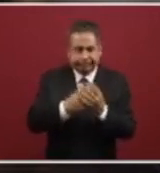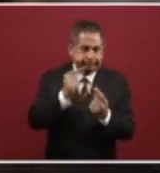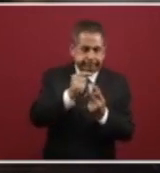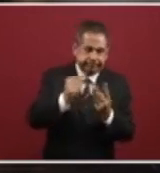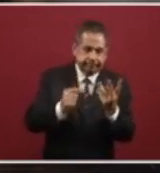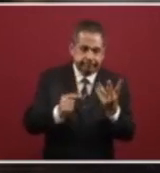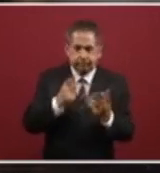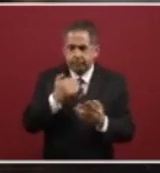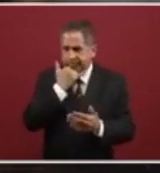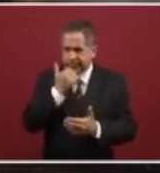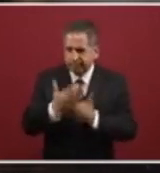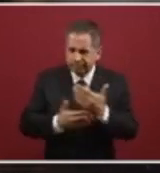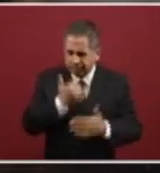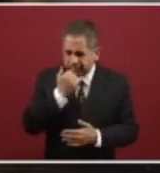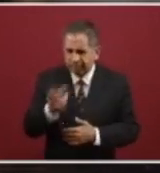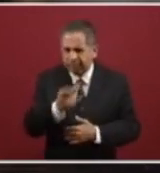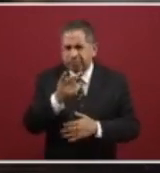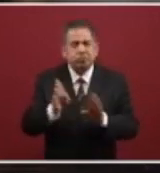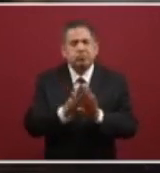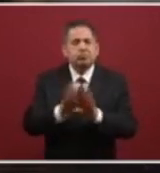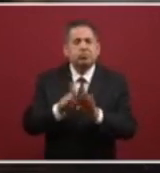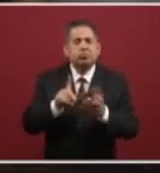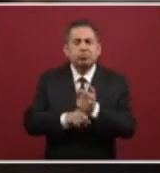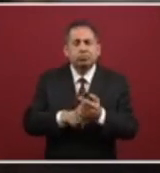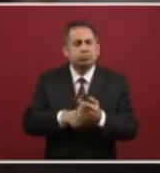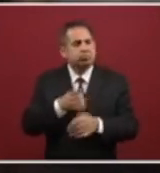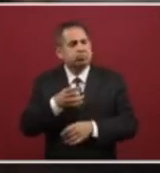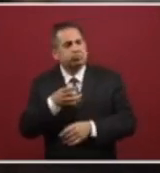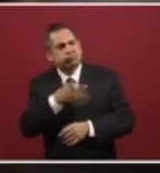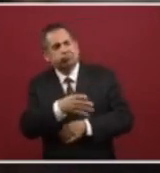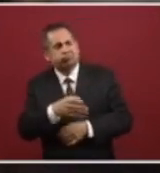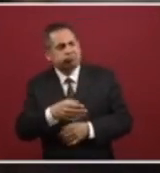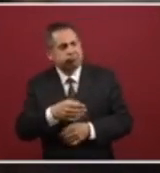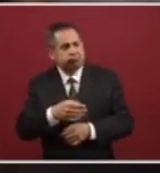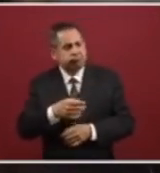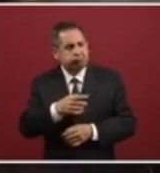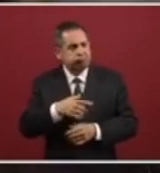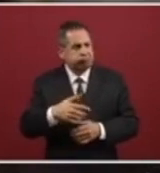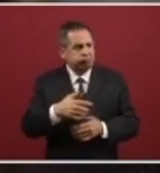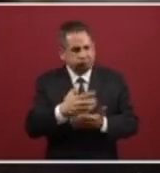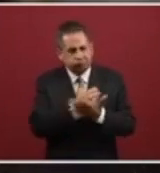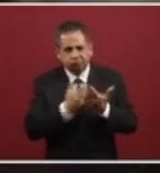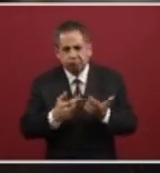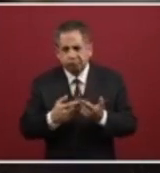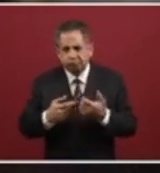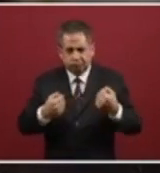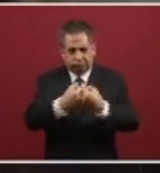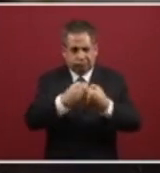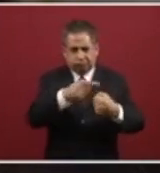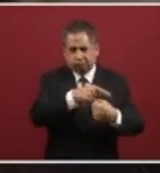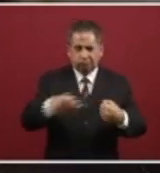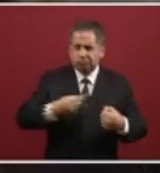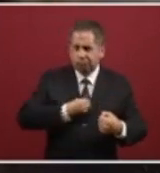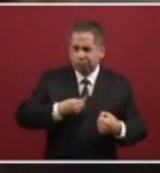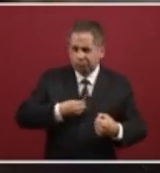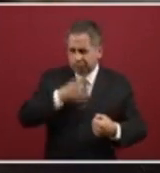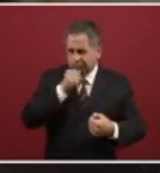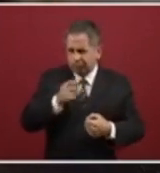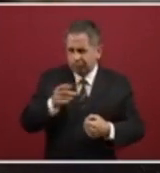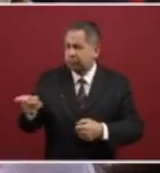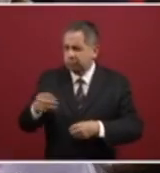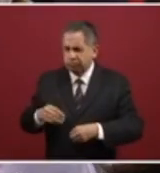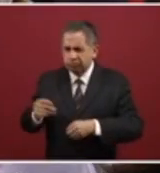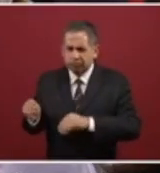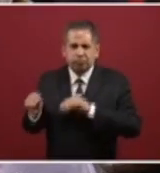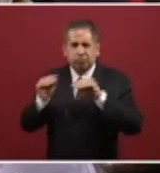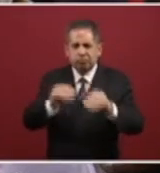Entonces, perdón, pero la pregunta es ¿cómo va a vencer a Sansón? Porque el pueblo fronterizo, señor, no aguanta más. Yo lo invito a que se vaya